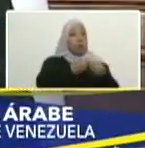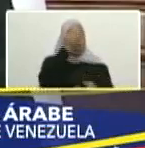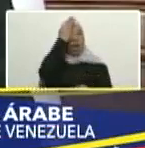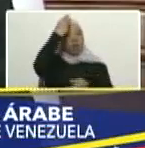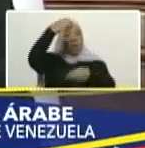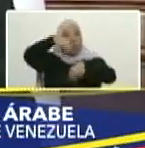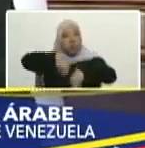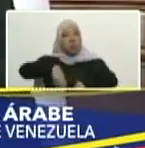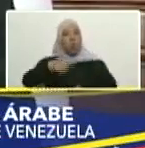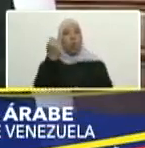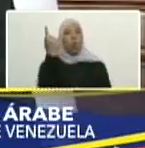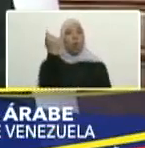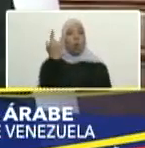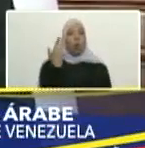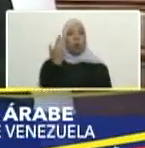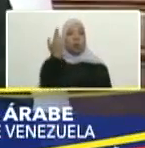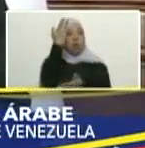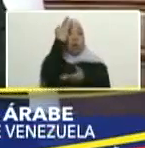11